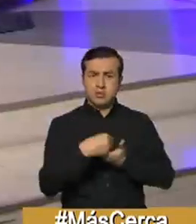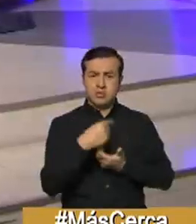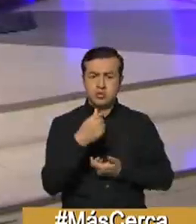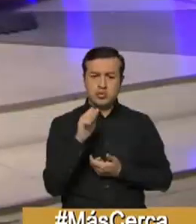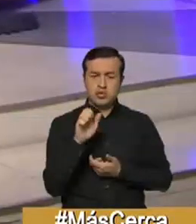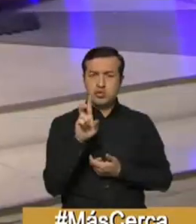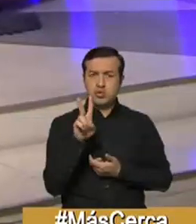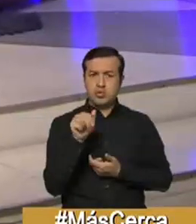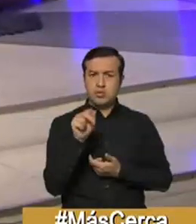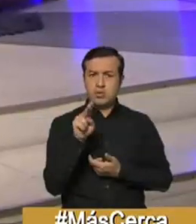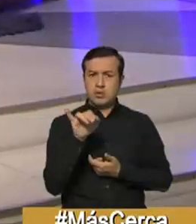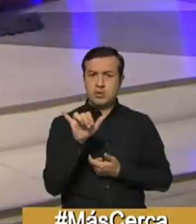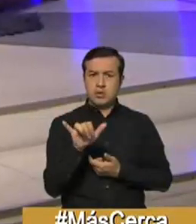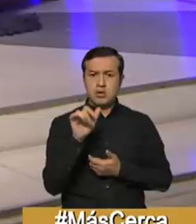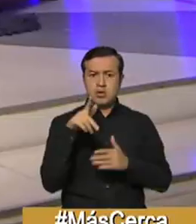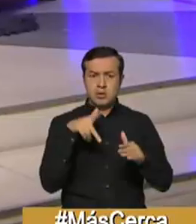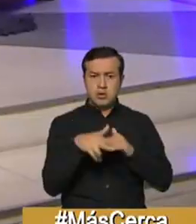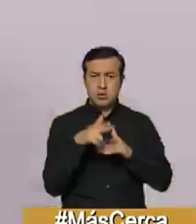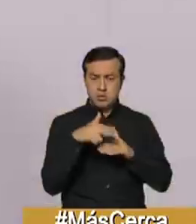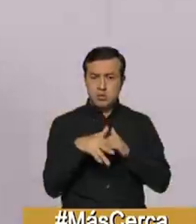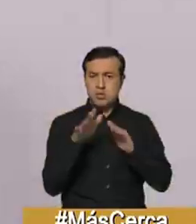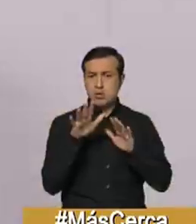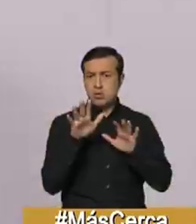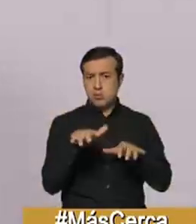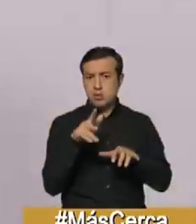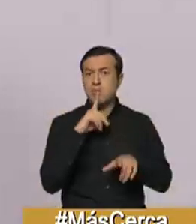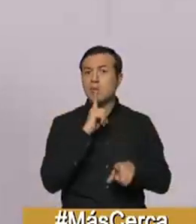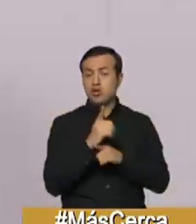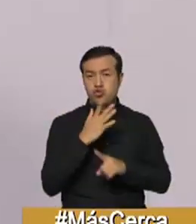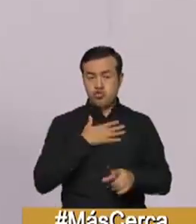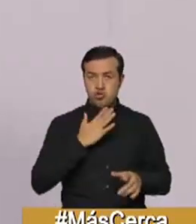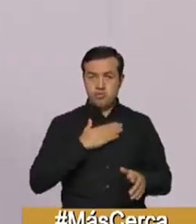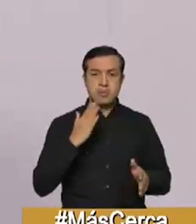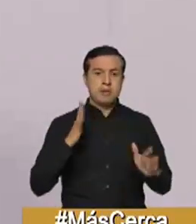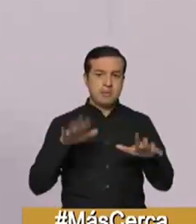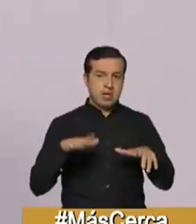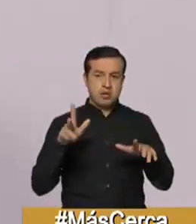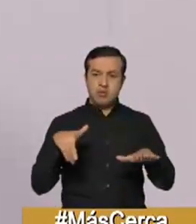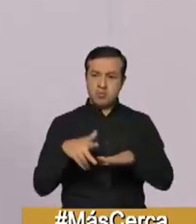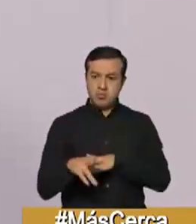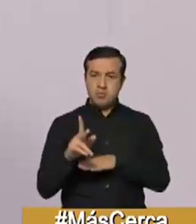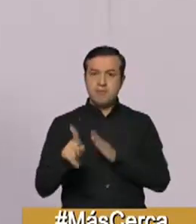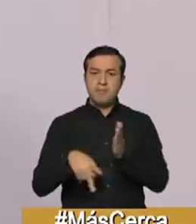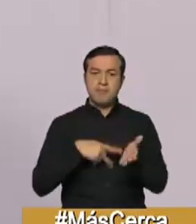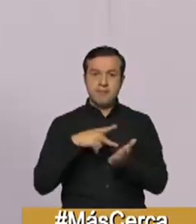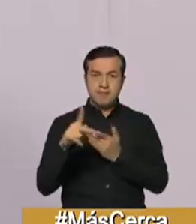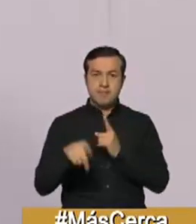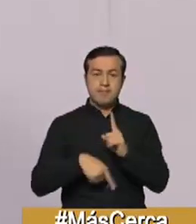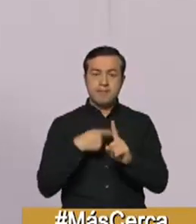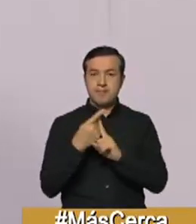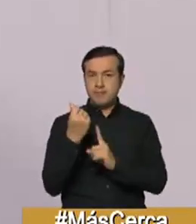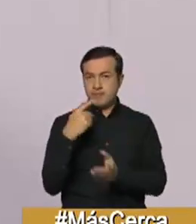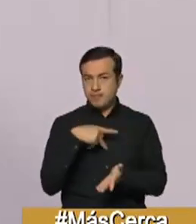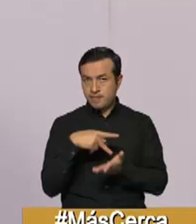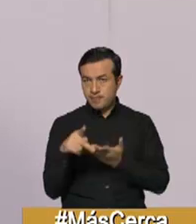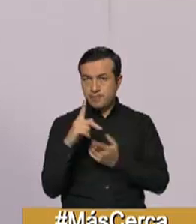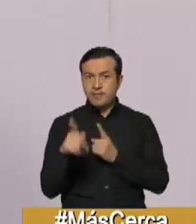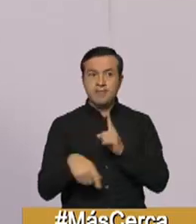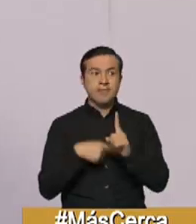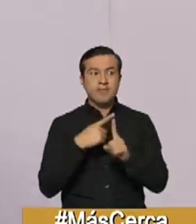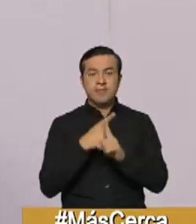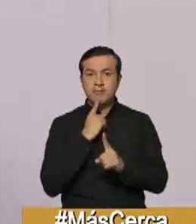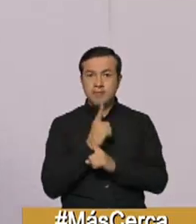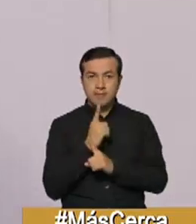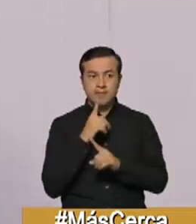otras fundaciones a través de la esterilización de perros. Es decir, yo voy con mi perrito, lo esterilizo, pero parte del costo que yo estoy dando se podría destinar